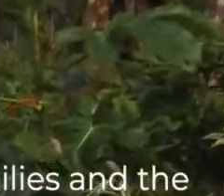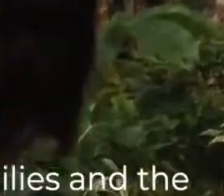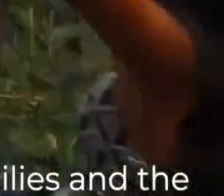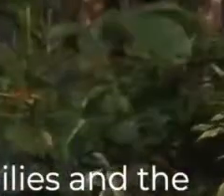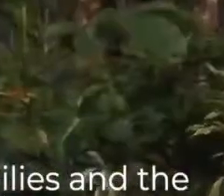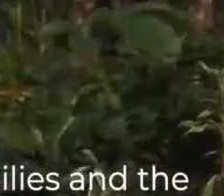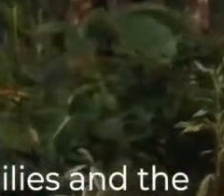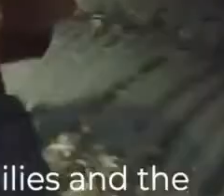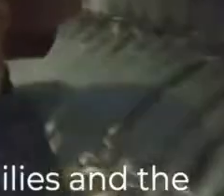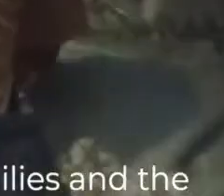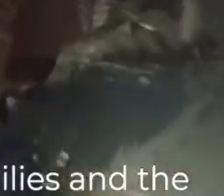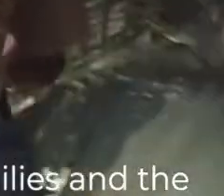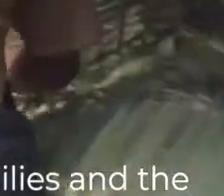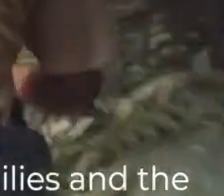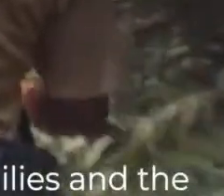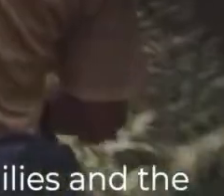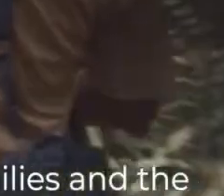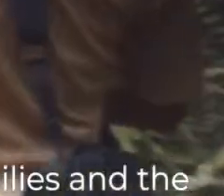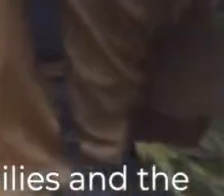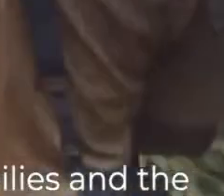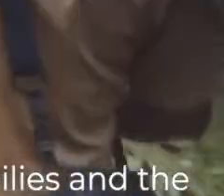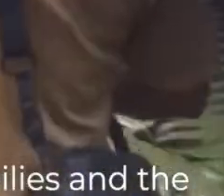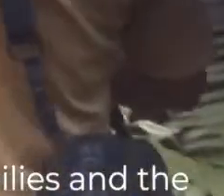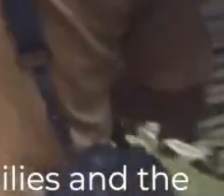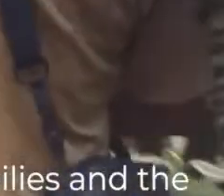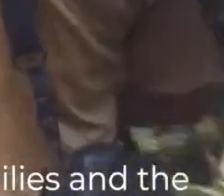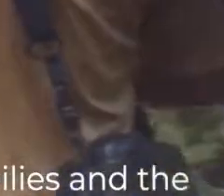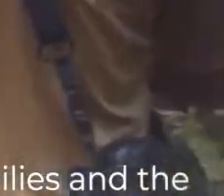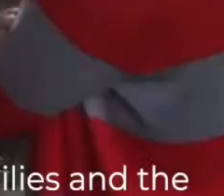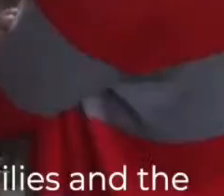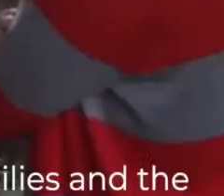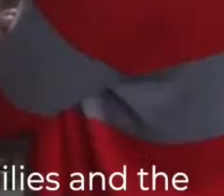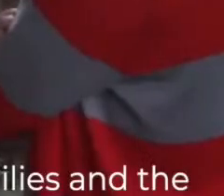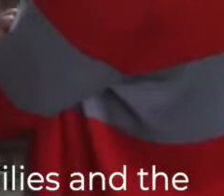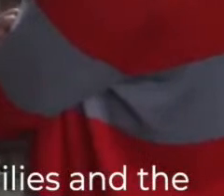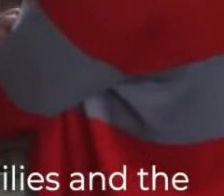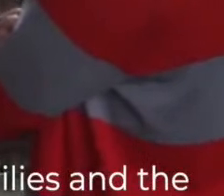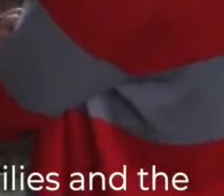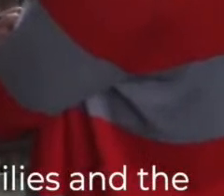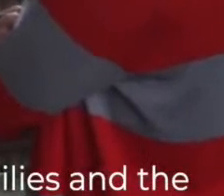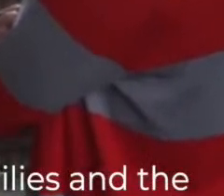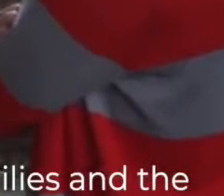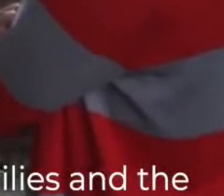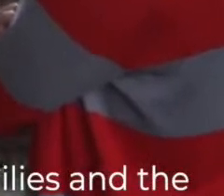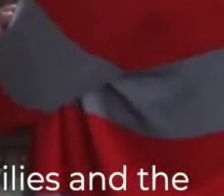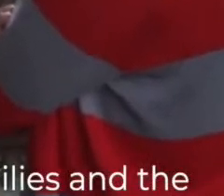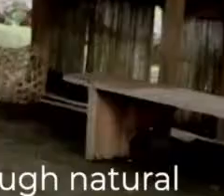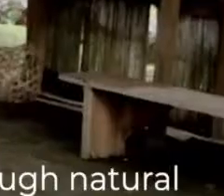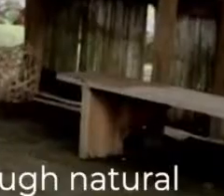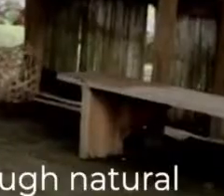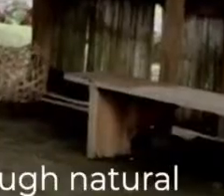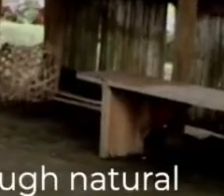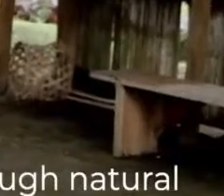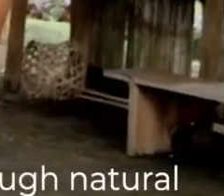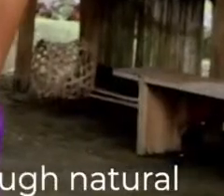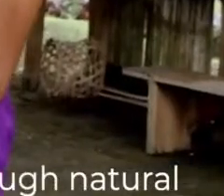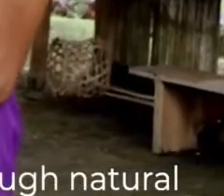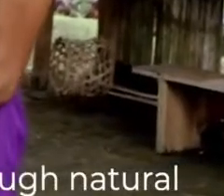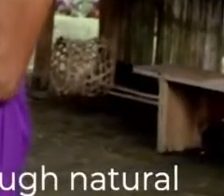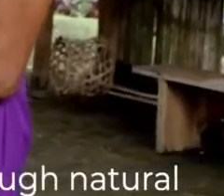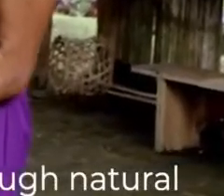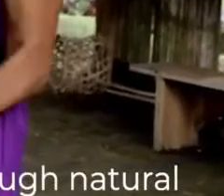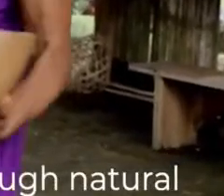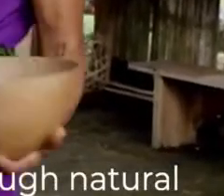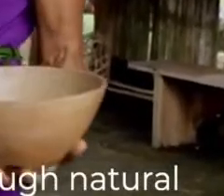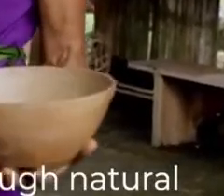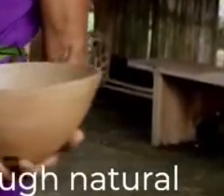conocer a través de los paisajes naturales y productivos los rasgos culturales de las familias quichuas y la relación de sus medios de vida